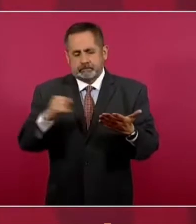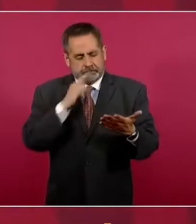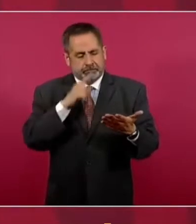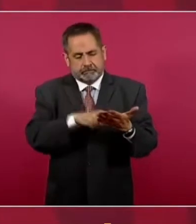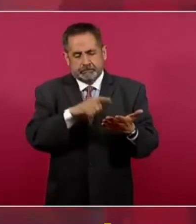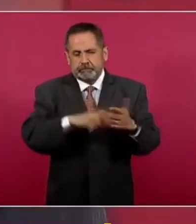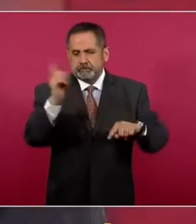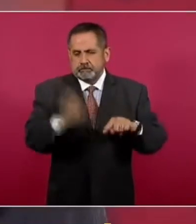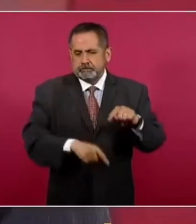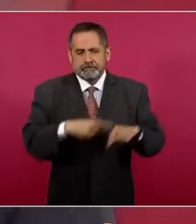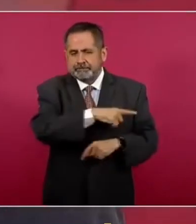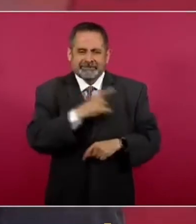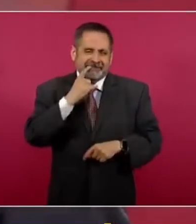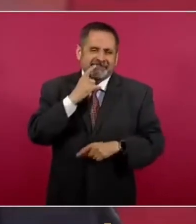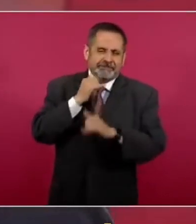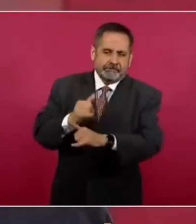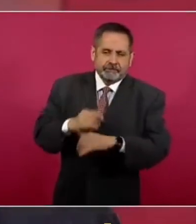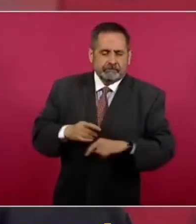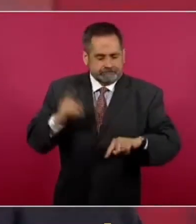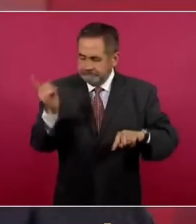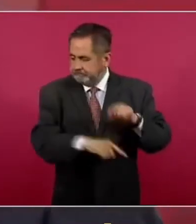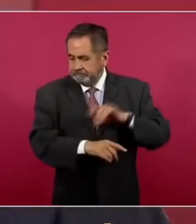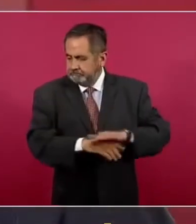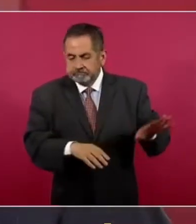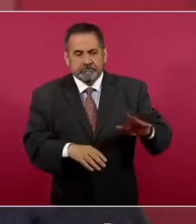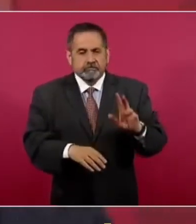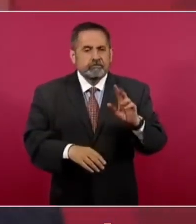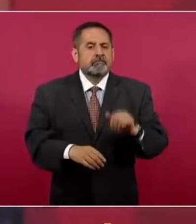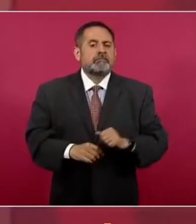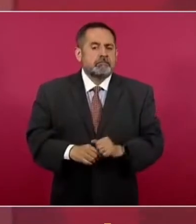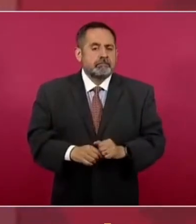la vileza de no considerar